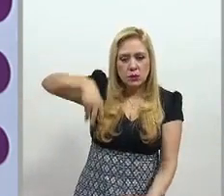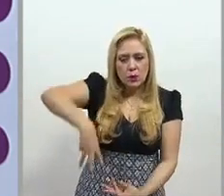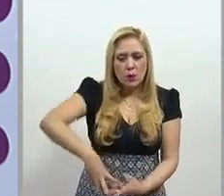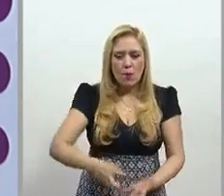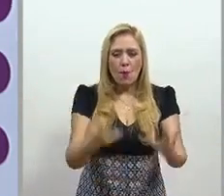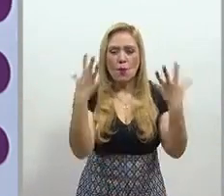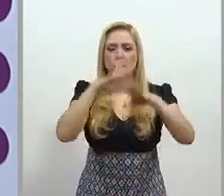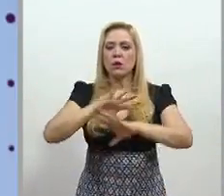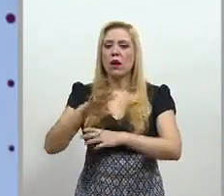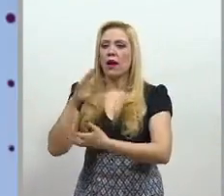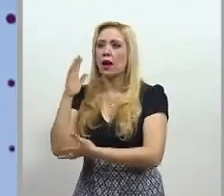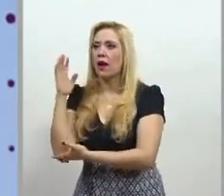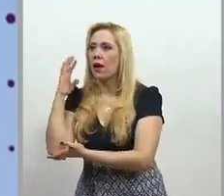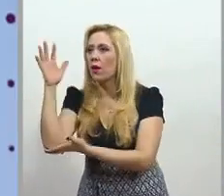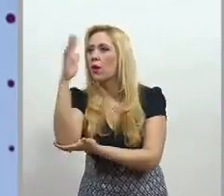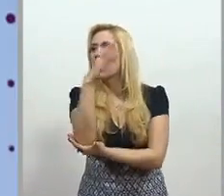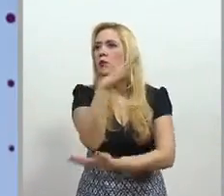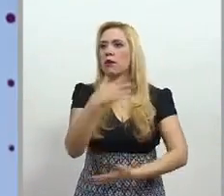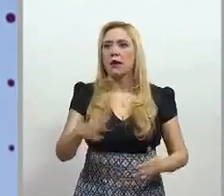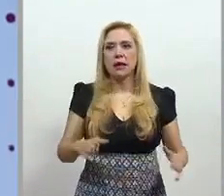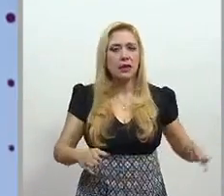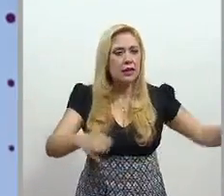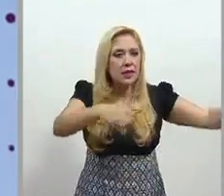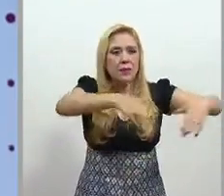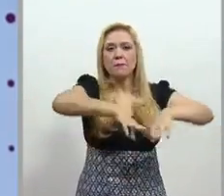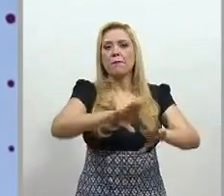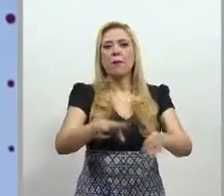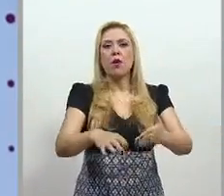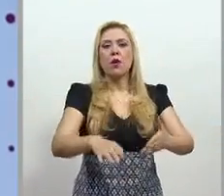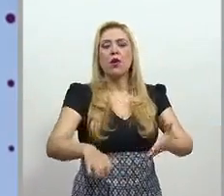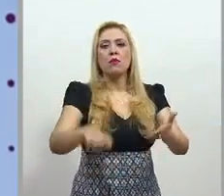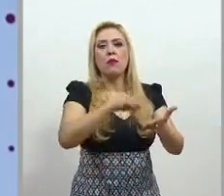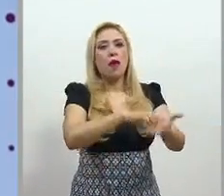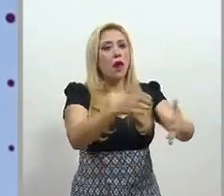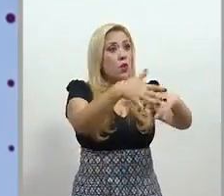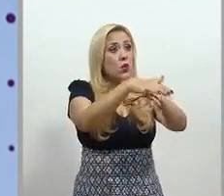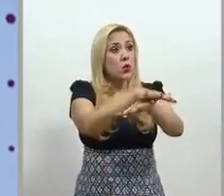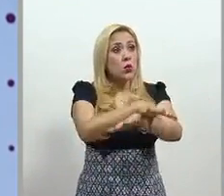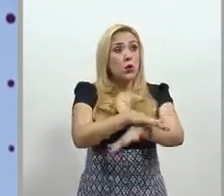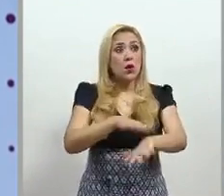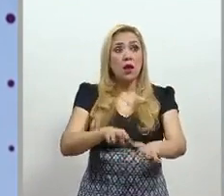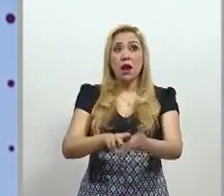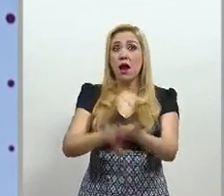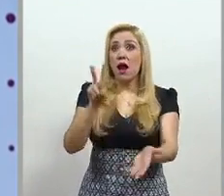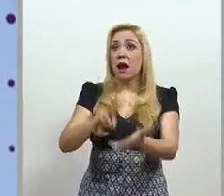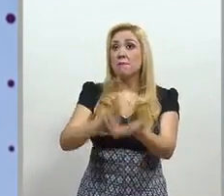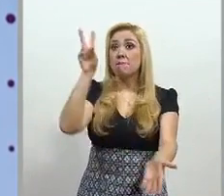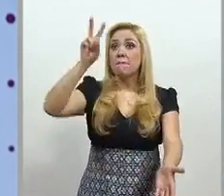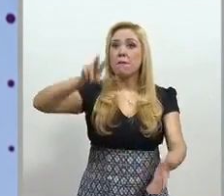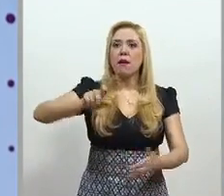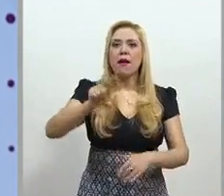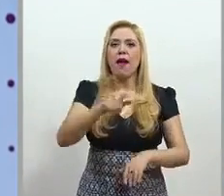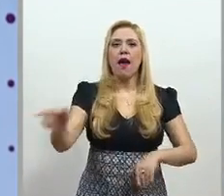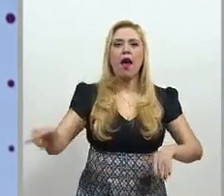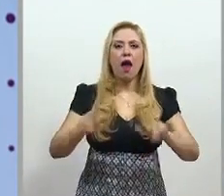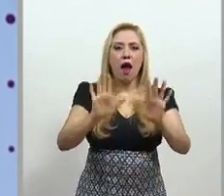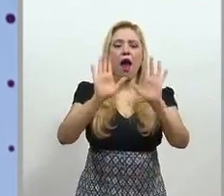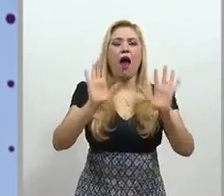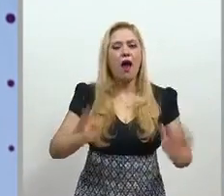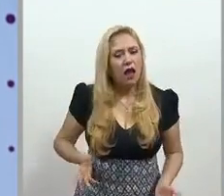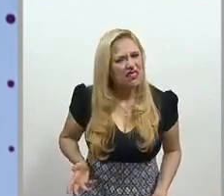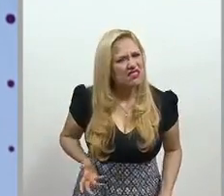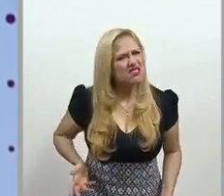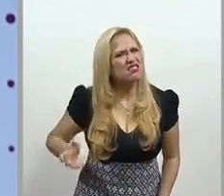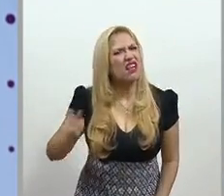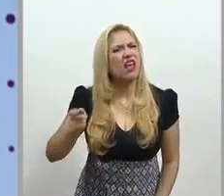valor vinculante de tratado internacional. Entonces, en este sentido es muy relevante el acuerdo de Escazú, como tú decías, porque el acuerdo